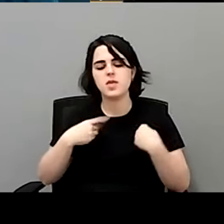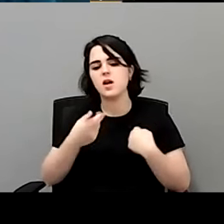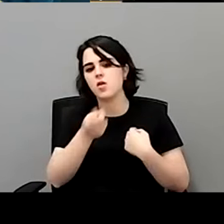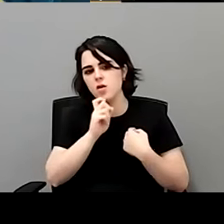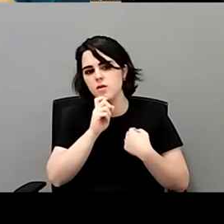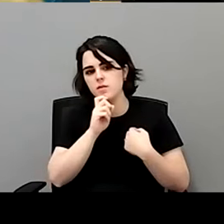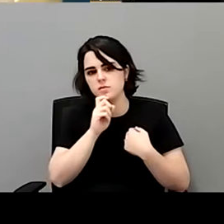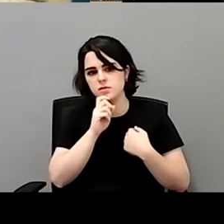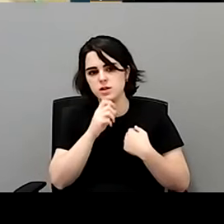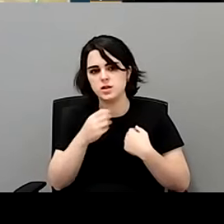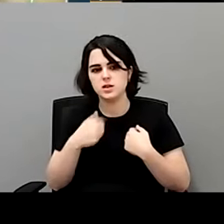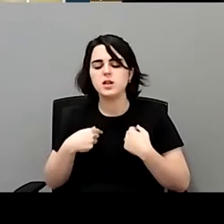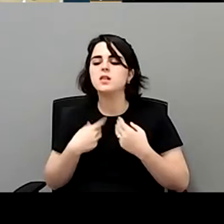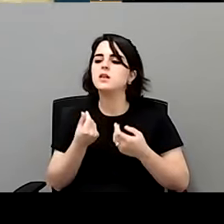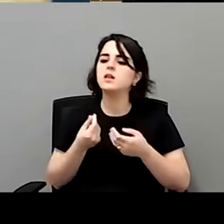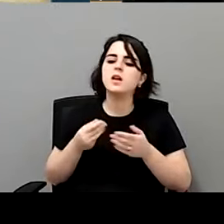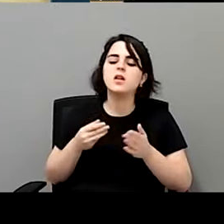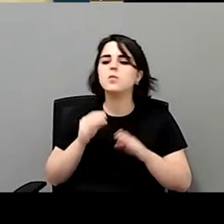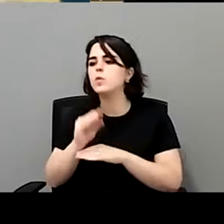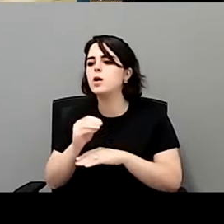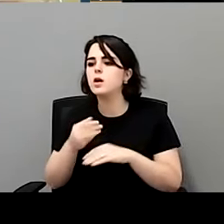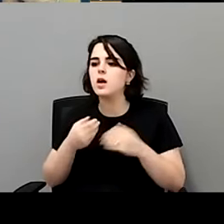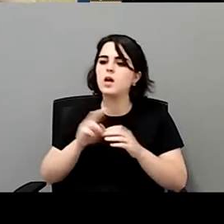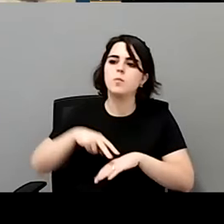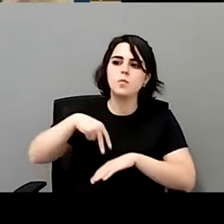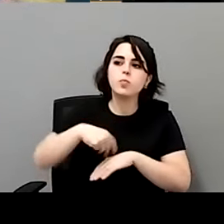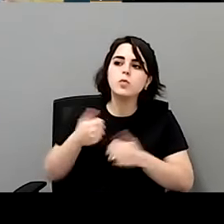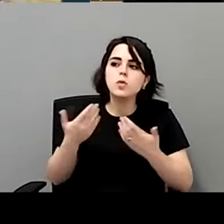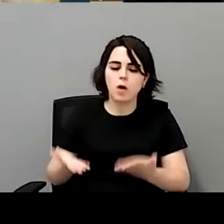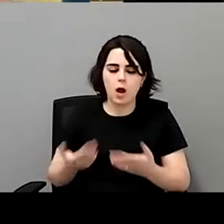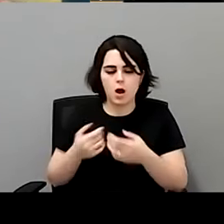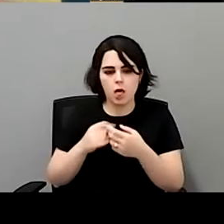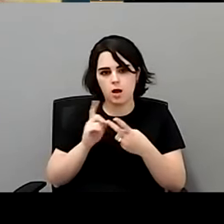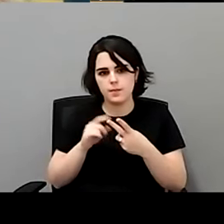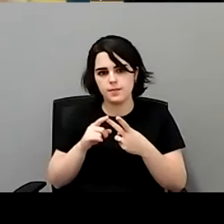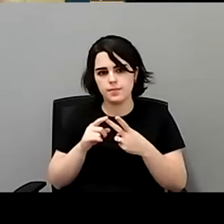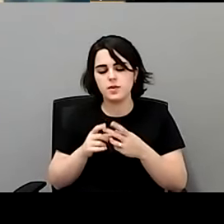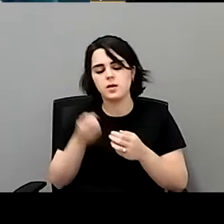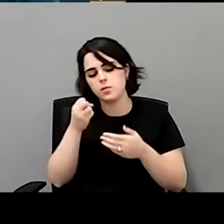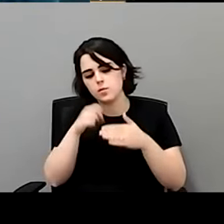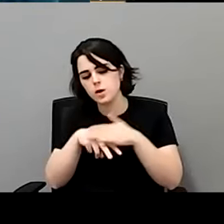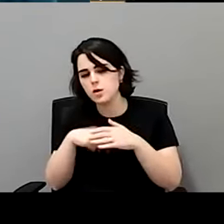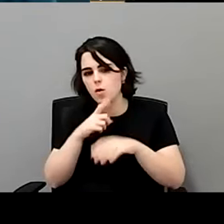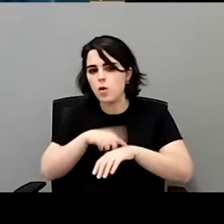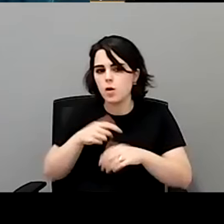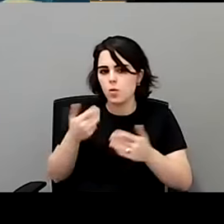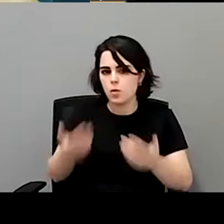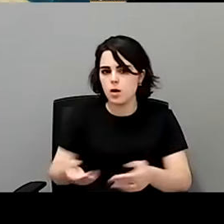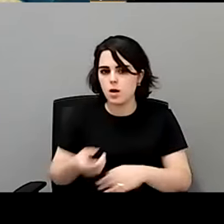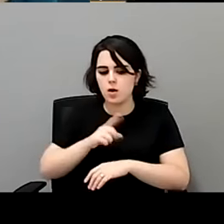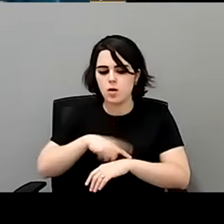es mi estilo de vida? ¿A qué hora me quiero levantar? ¿A qué hora me quiero acostar? ¿Qué es lo que quiero